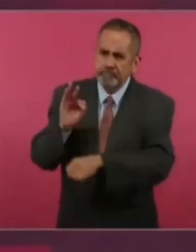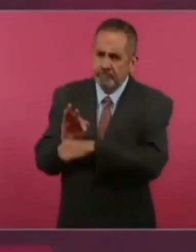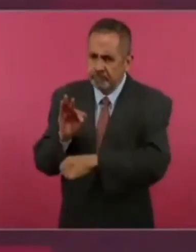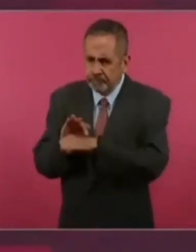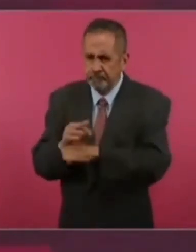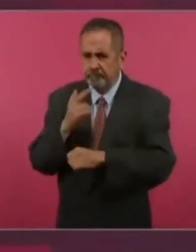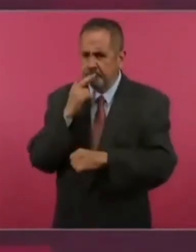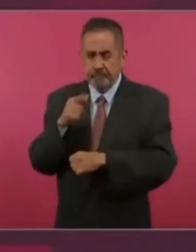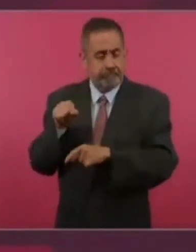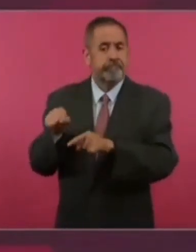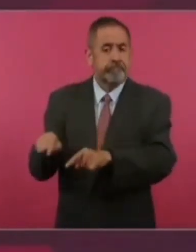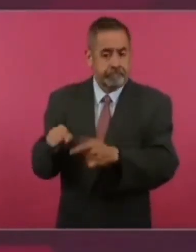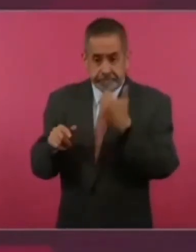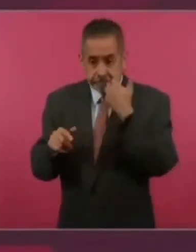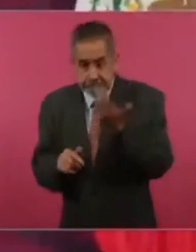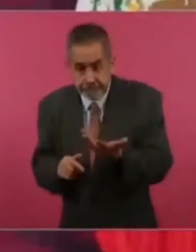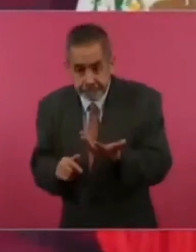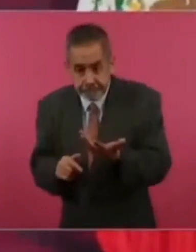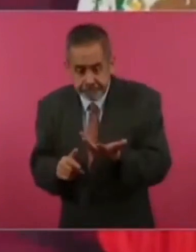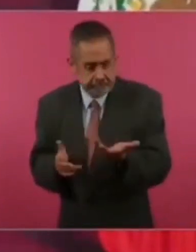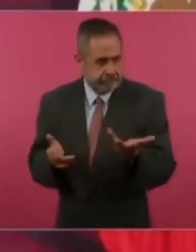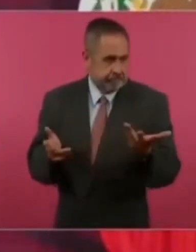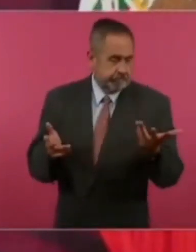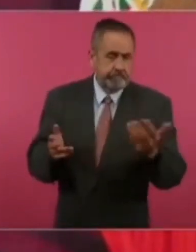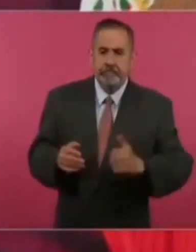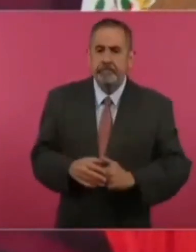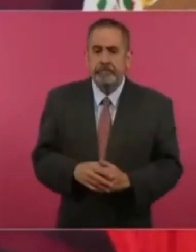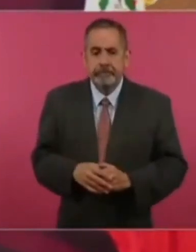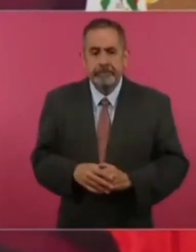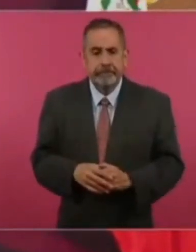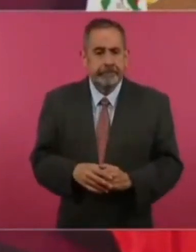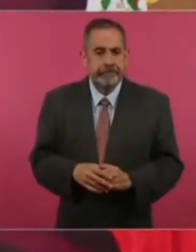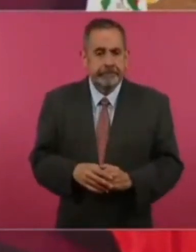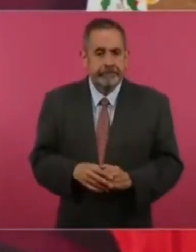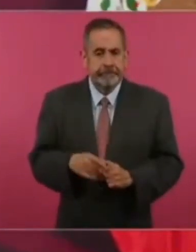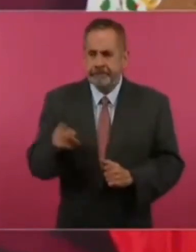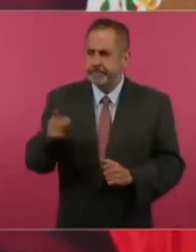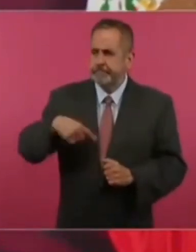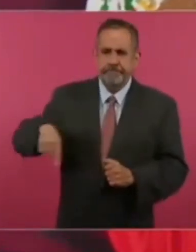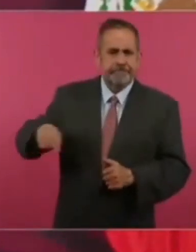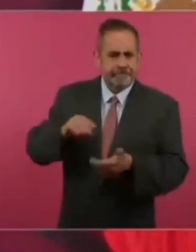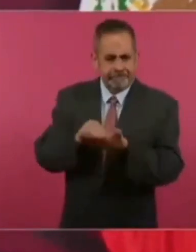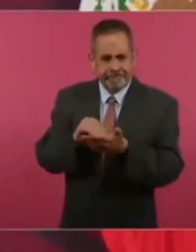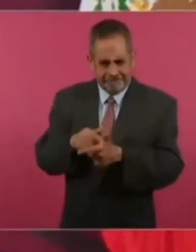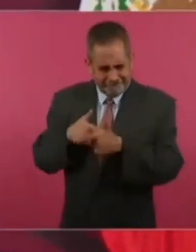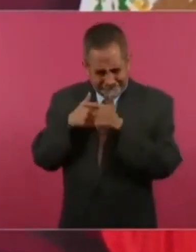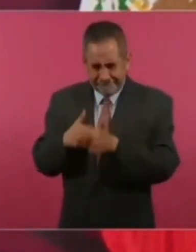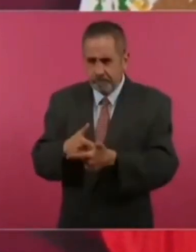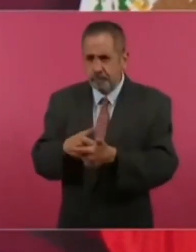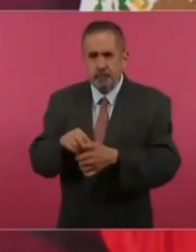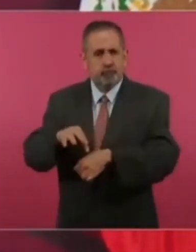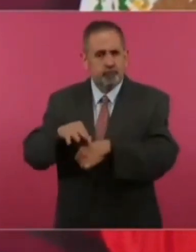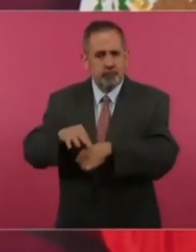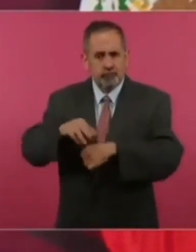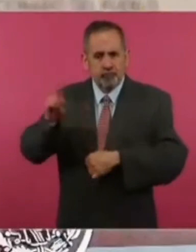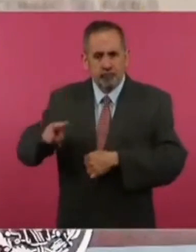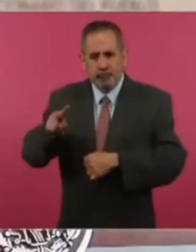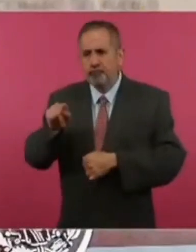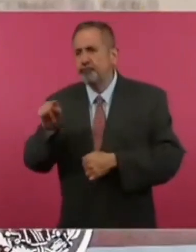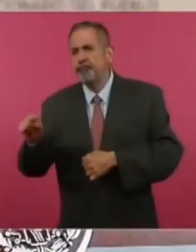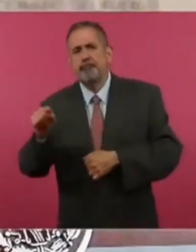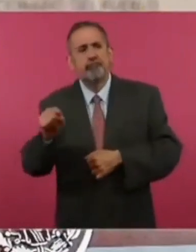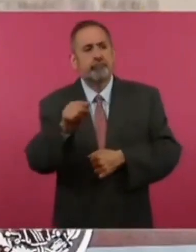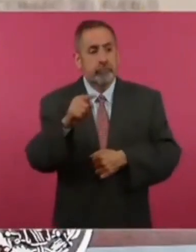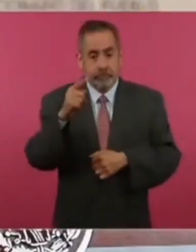Que se haga realidad o que se continúe haciendo realidad, que por el